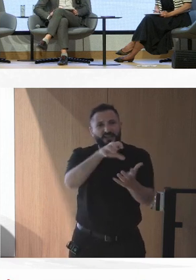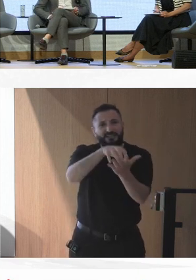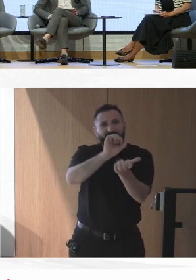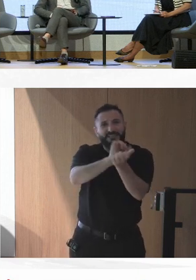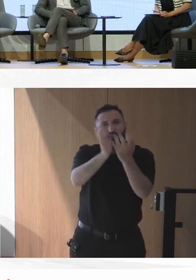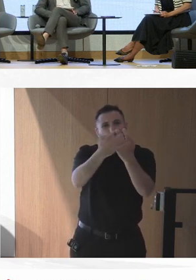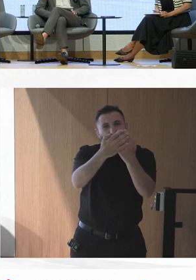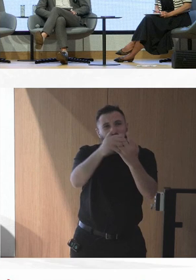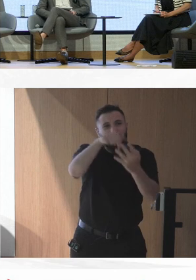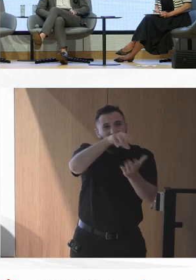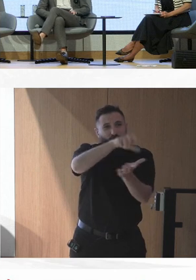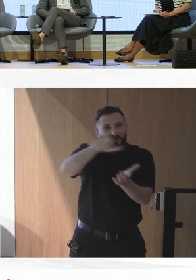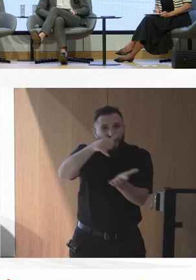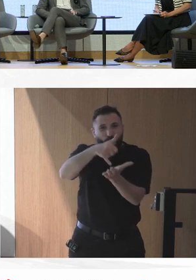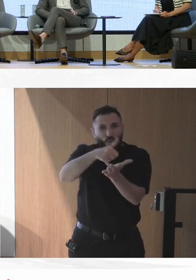penitenciarias.